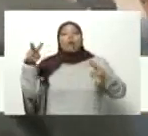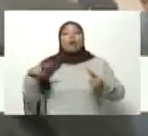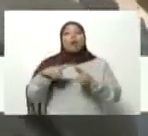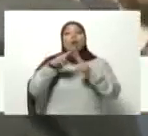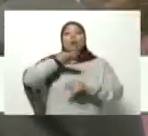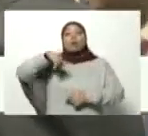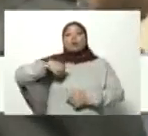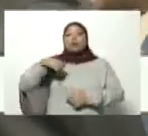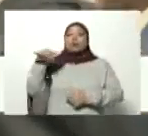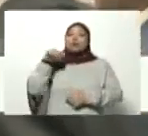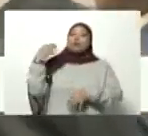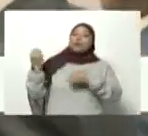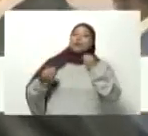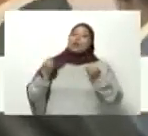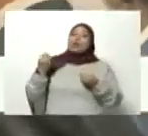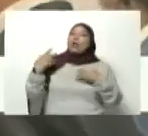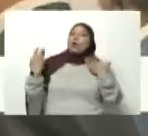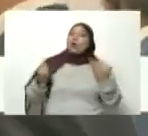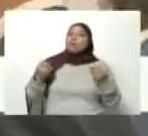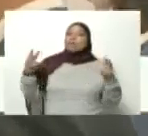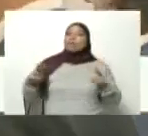tout ça.